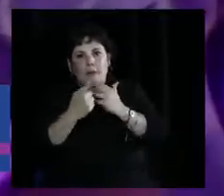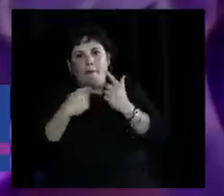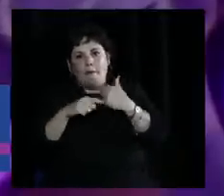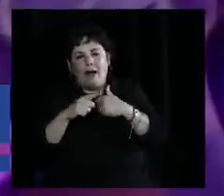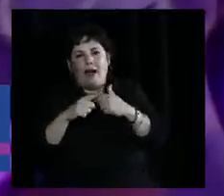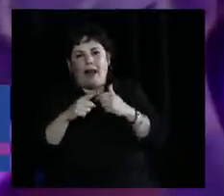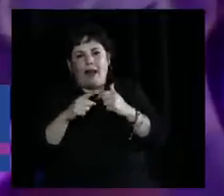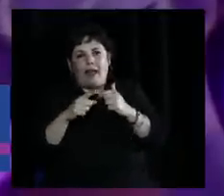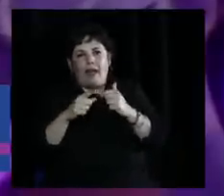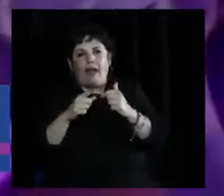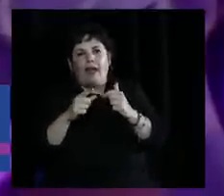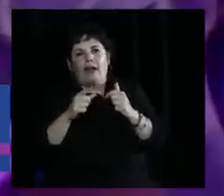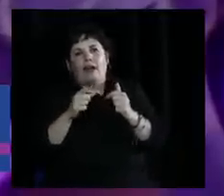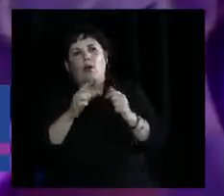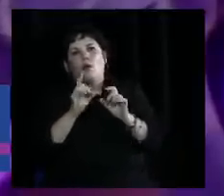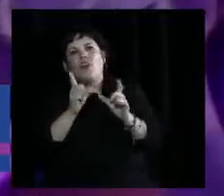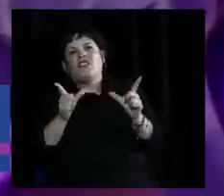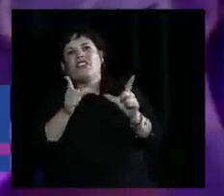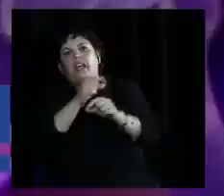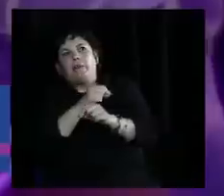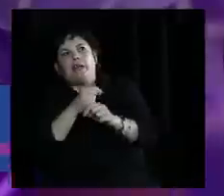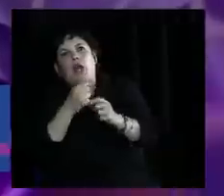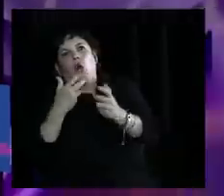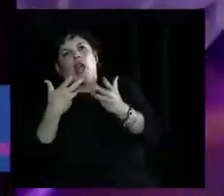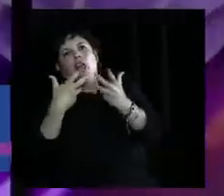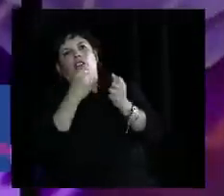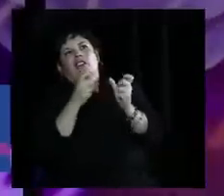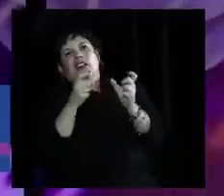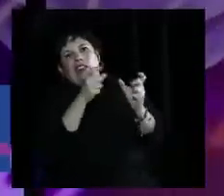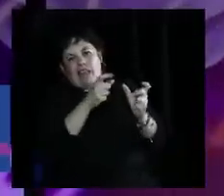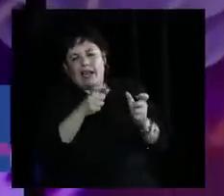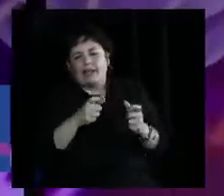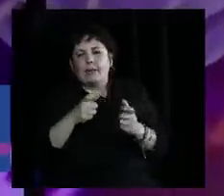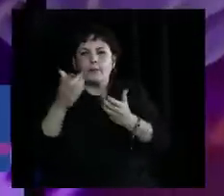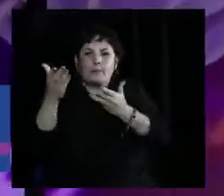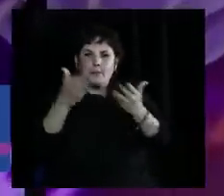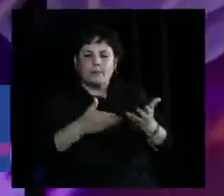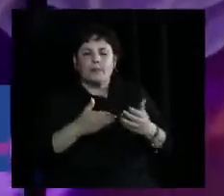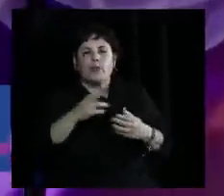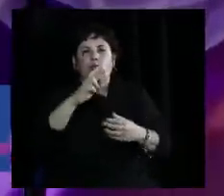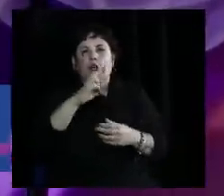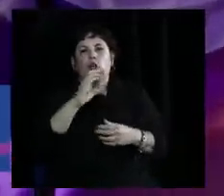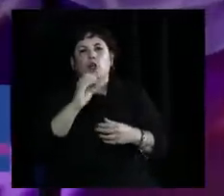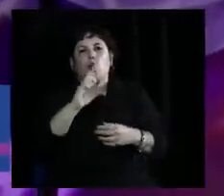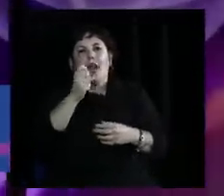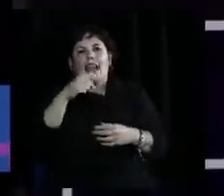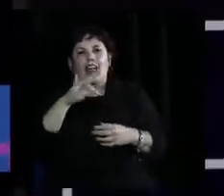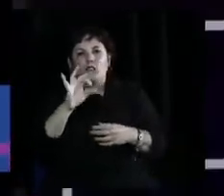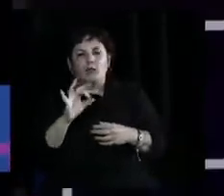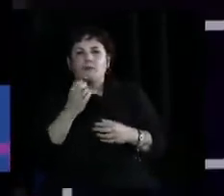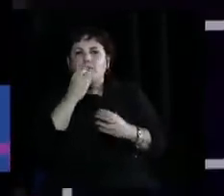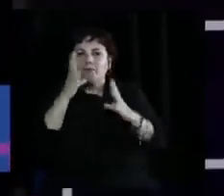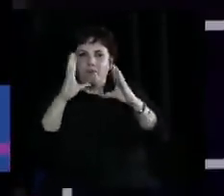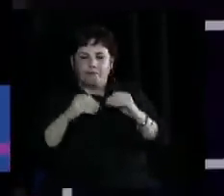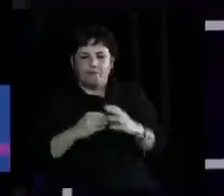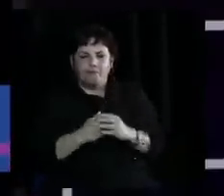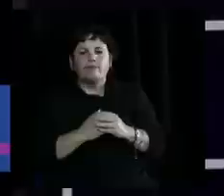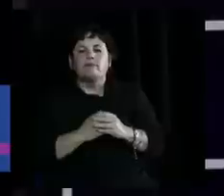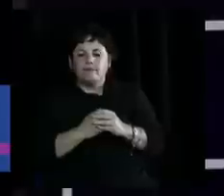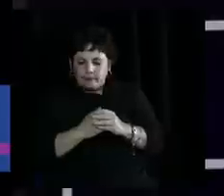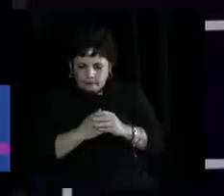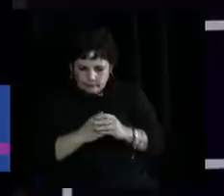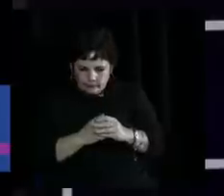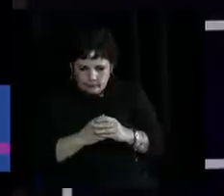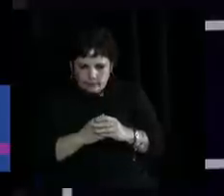romper el blindaje. Estamos ahora en el monitor social. Bienvenido Rolando Arbezum, ¿cómo te va? Buenas noches. Muy bien,